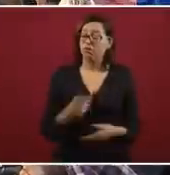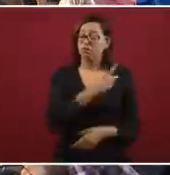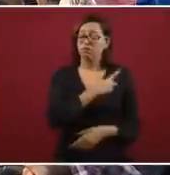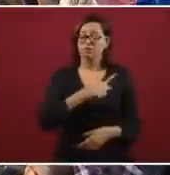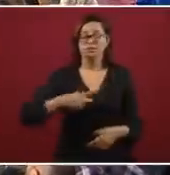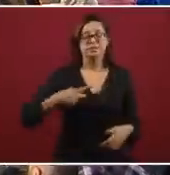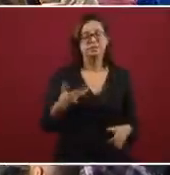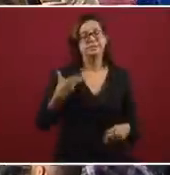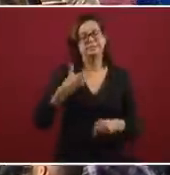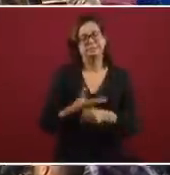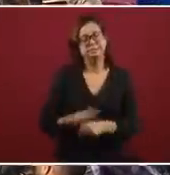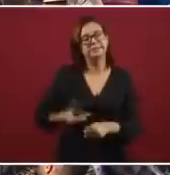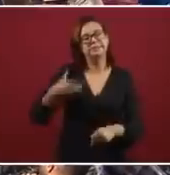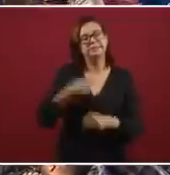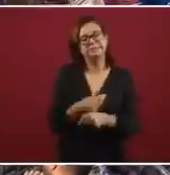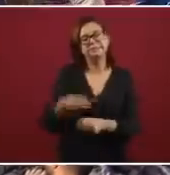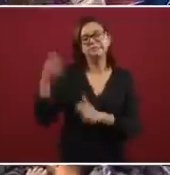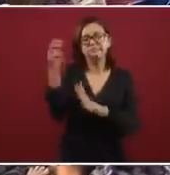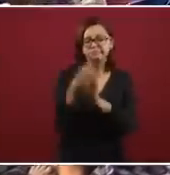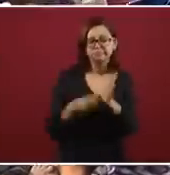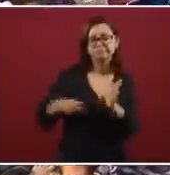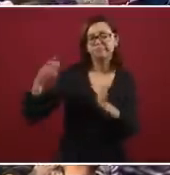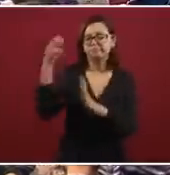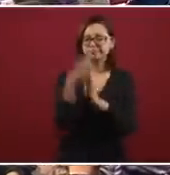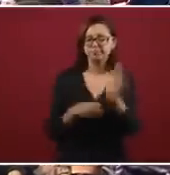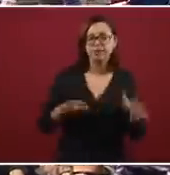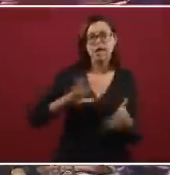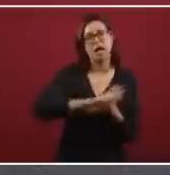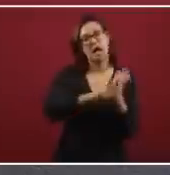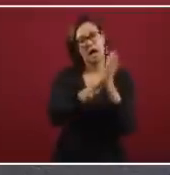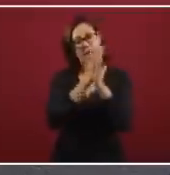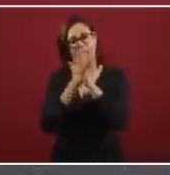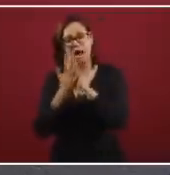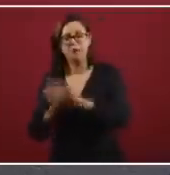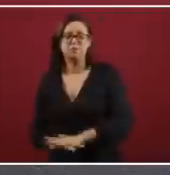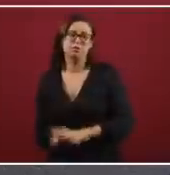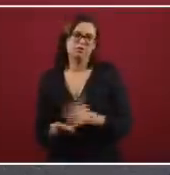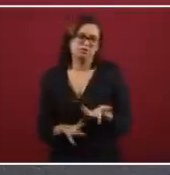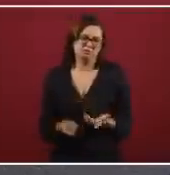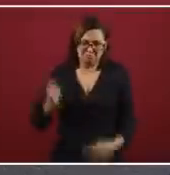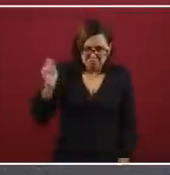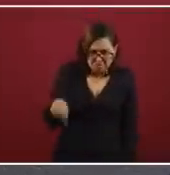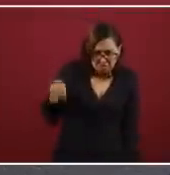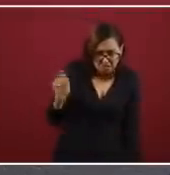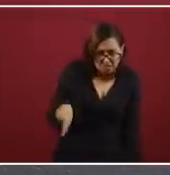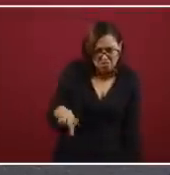cambiando esa imagen. Entonces, ¿cómo vamos a seguir con lo mismo?